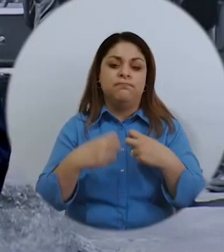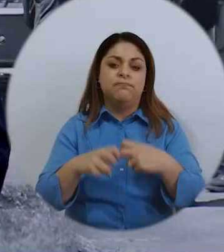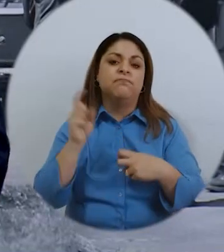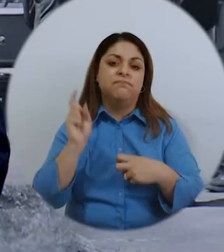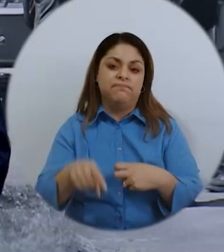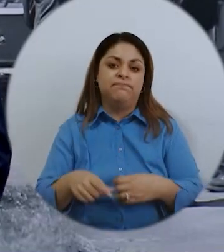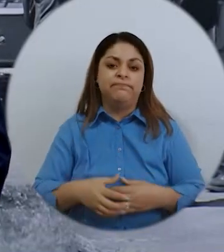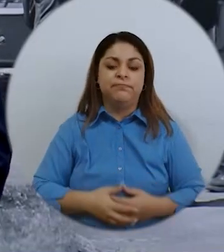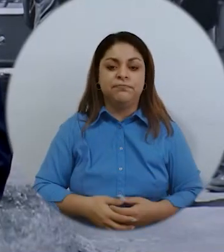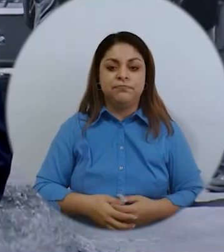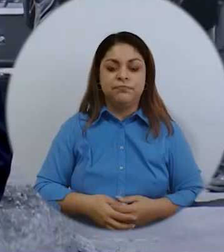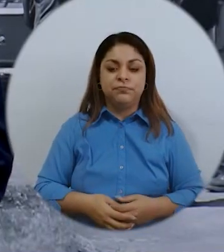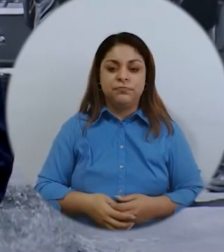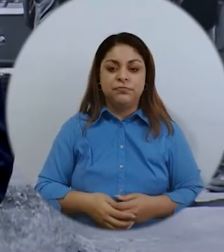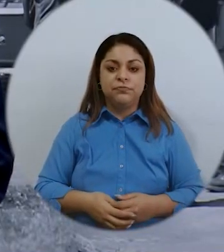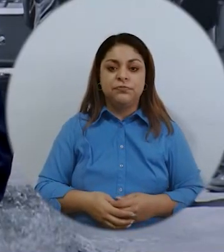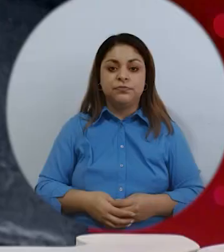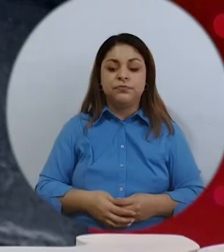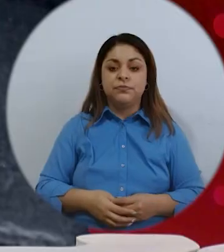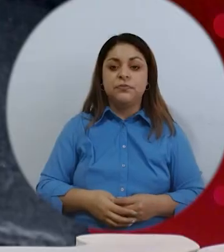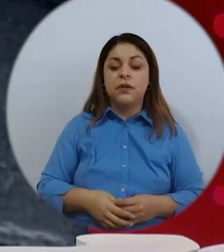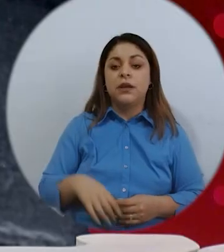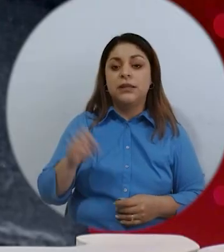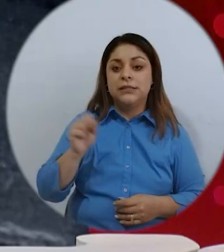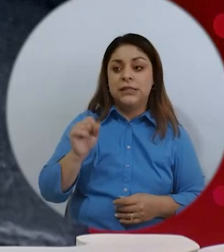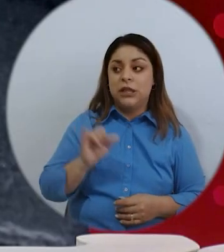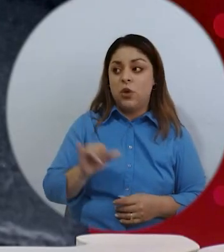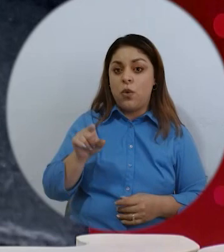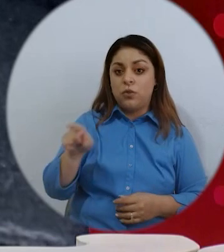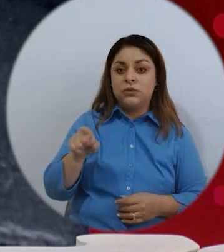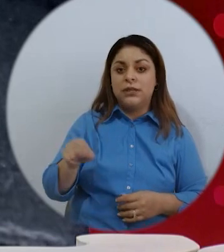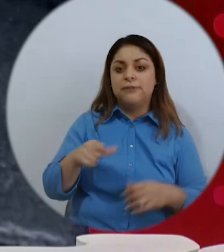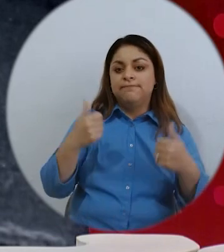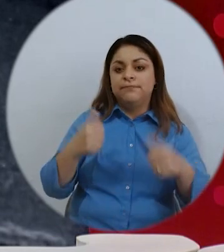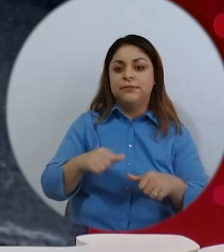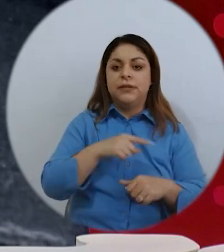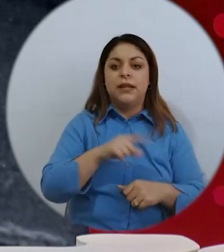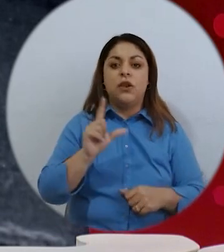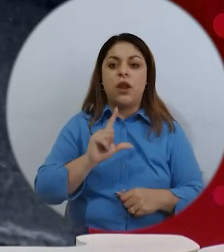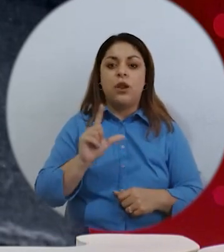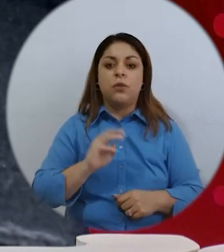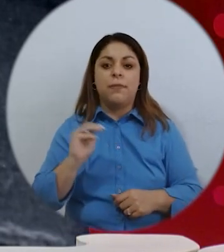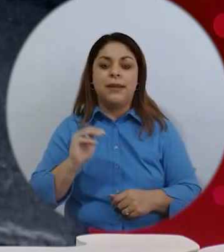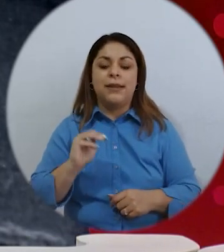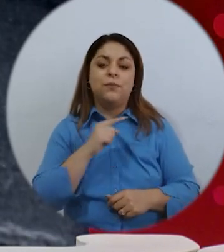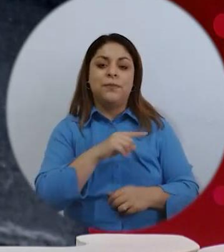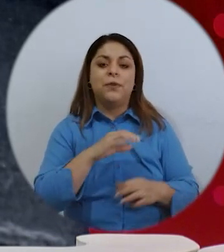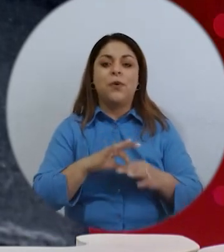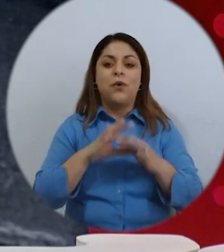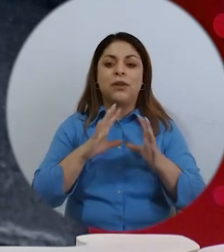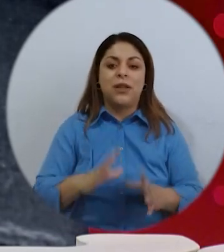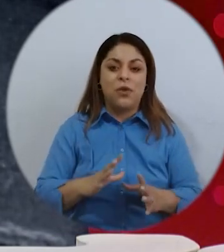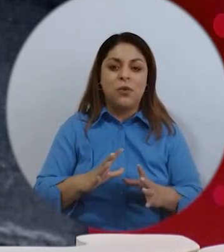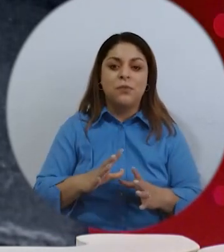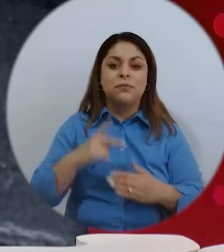darle el lugar que se merece. Sí, con usted coincide Leonardo Merino, quien es el coordinador del Programa Estado